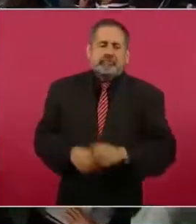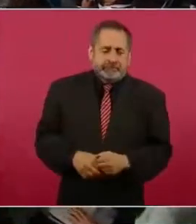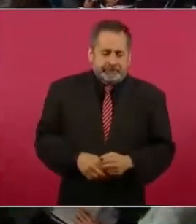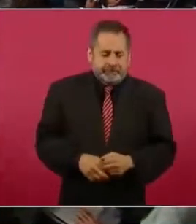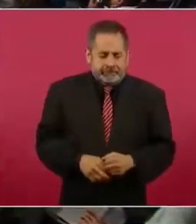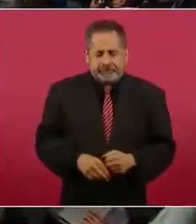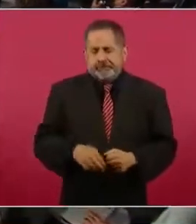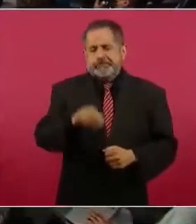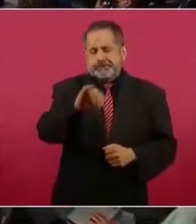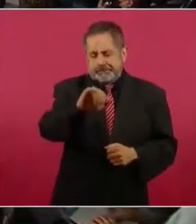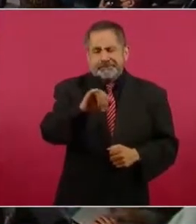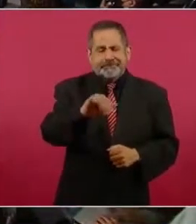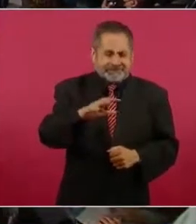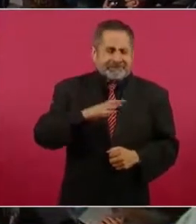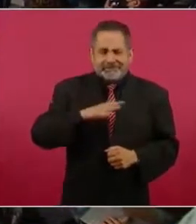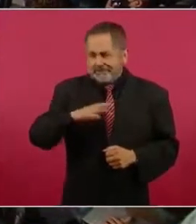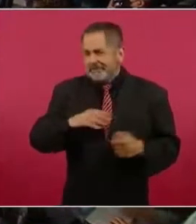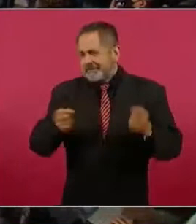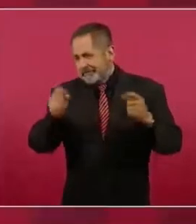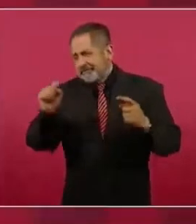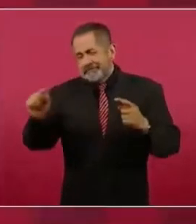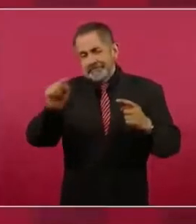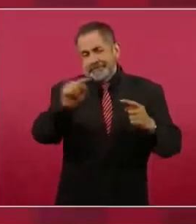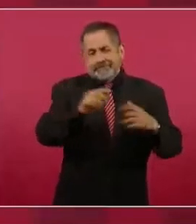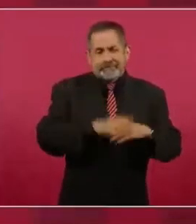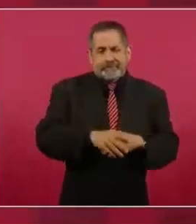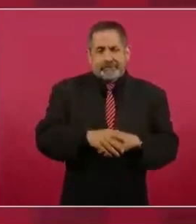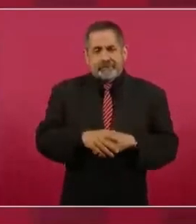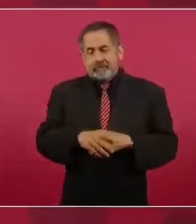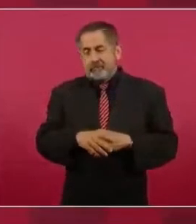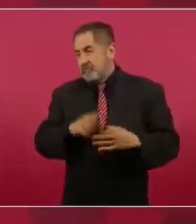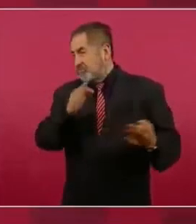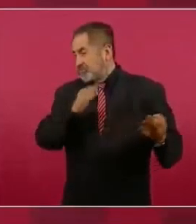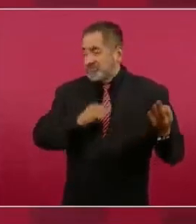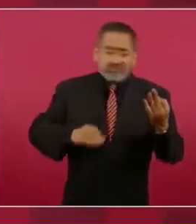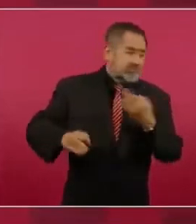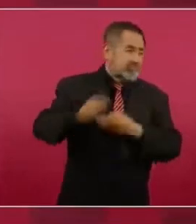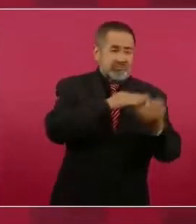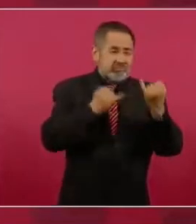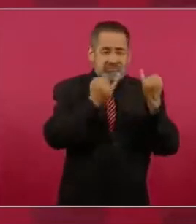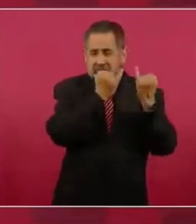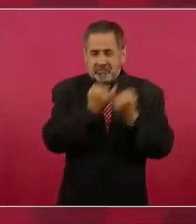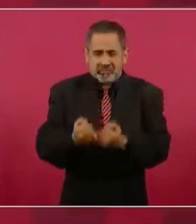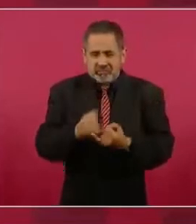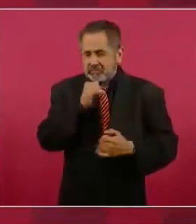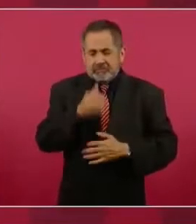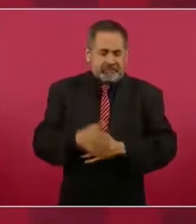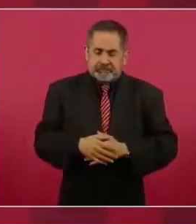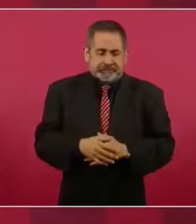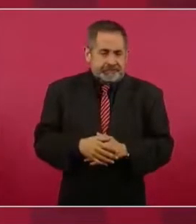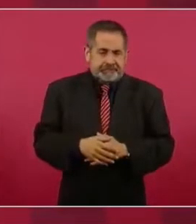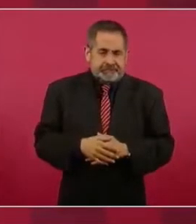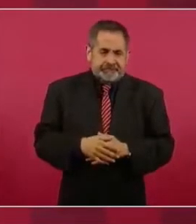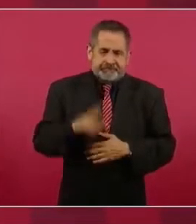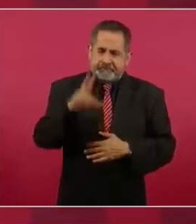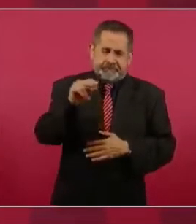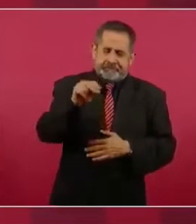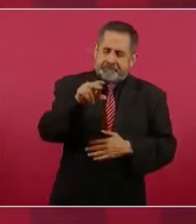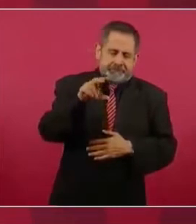Que se dan estos casos, no es generalizado, no es lo que